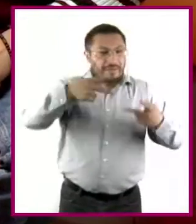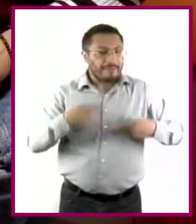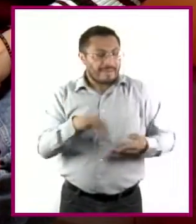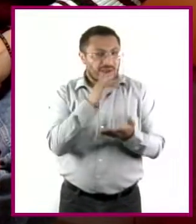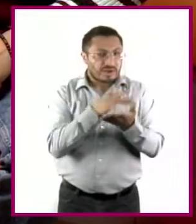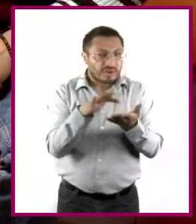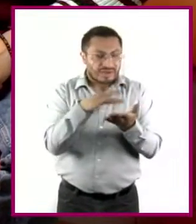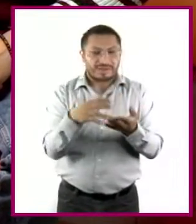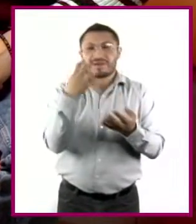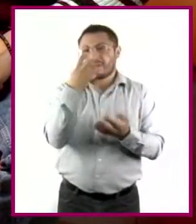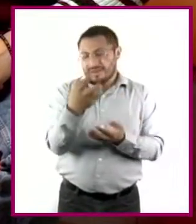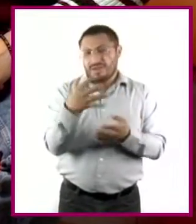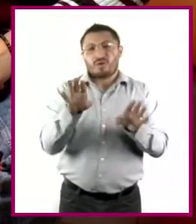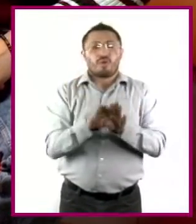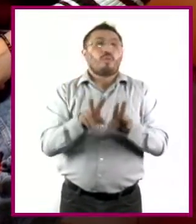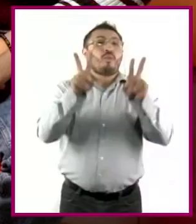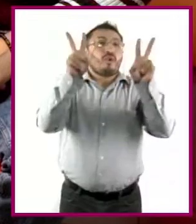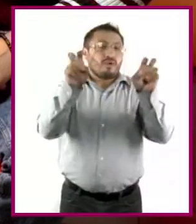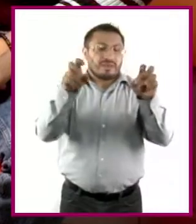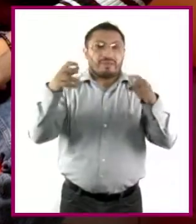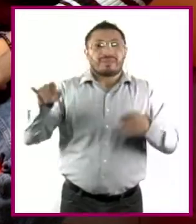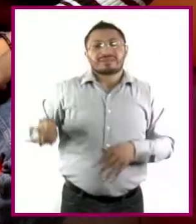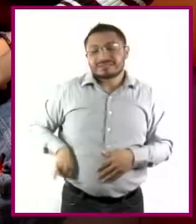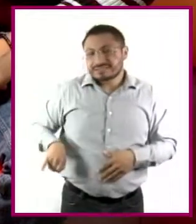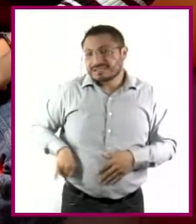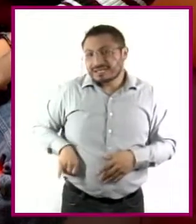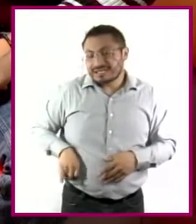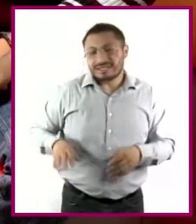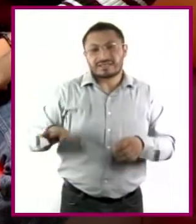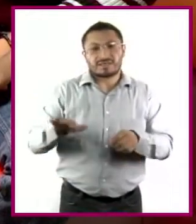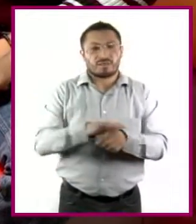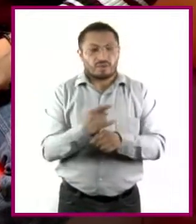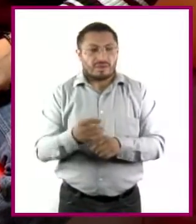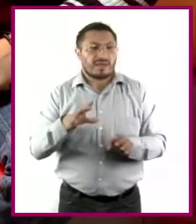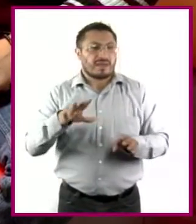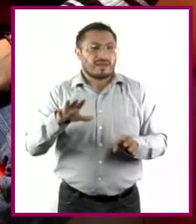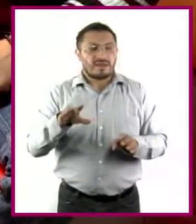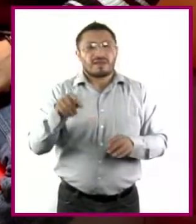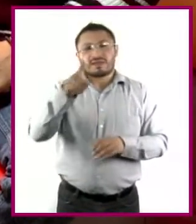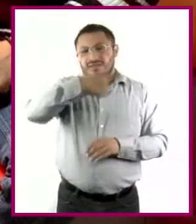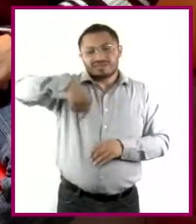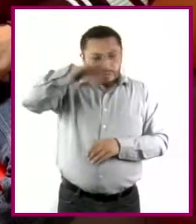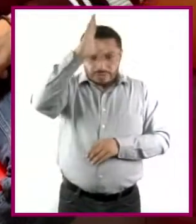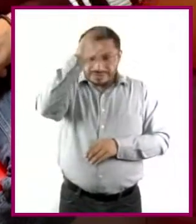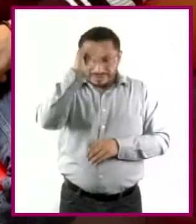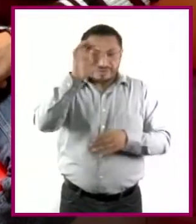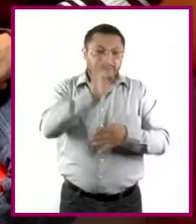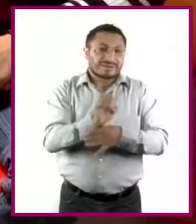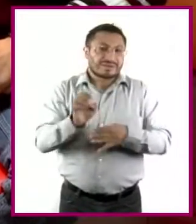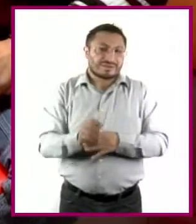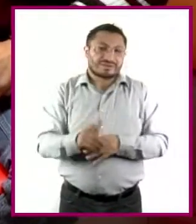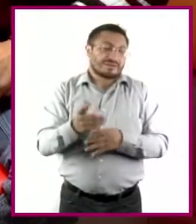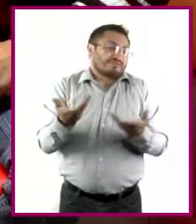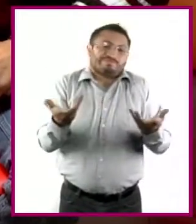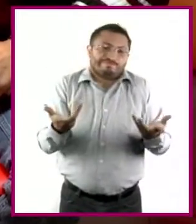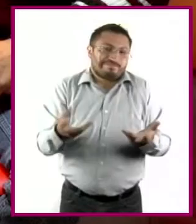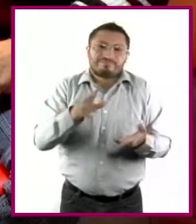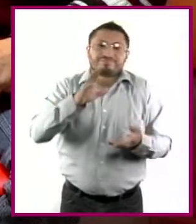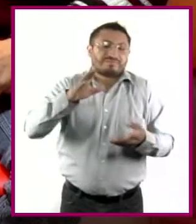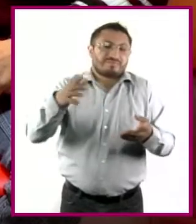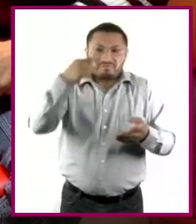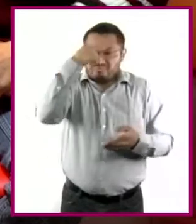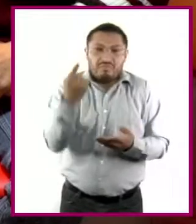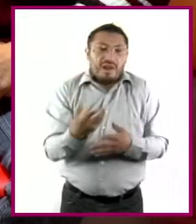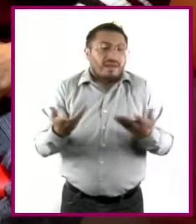sean polémicos, pues no tendría caso convencer a alguien sobre un asunto en el que existe consenso. Requiere un lenguaje impecable en cuanto